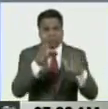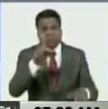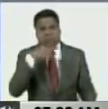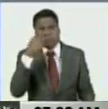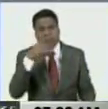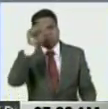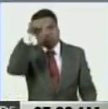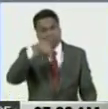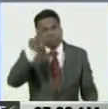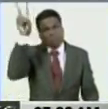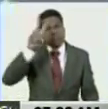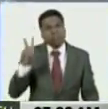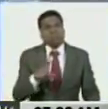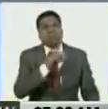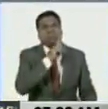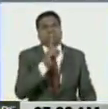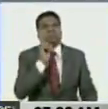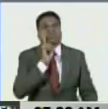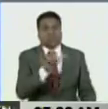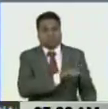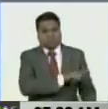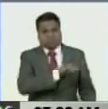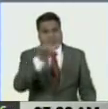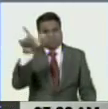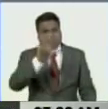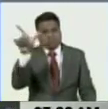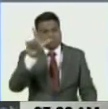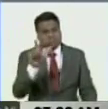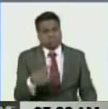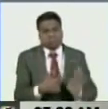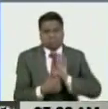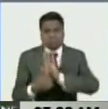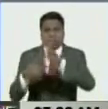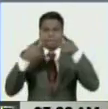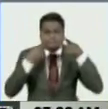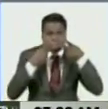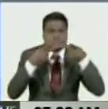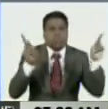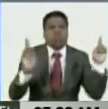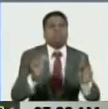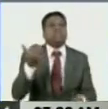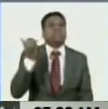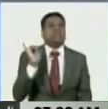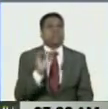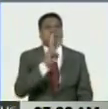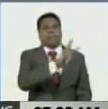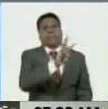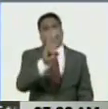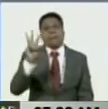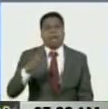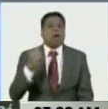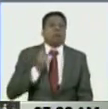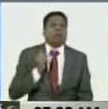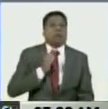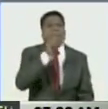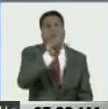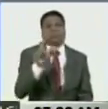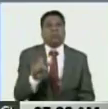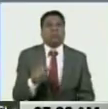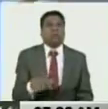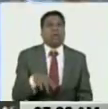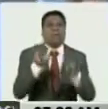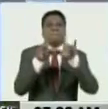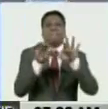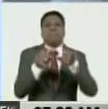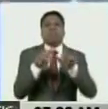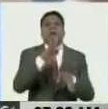publicado su nómina se llama el Partido Socialista Unido de Venezuela, que tiene una aplicación y que cualquier persona interesada se